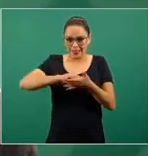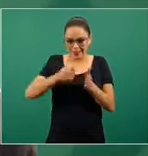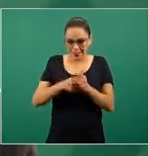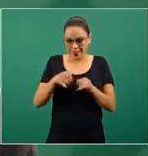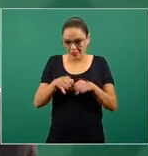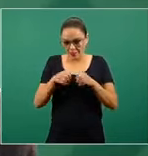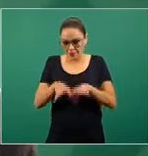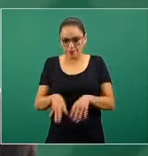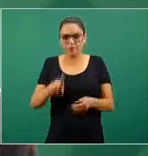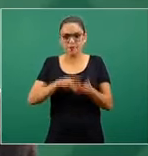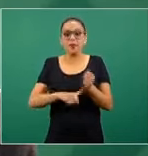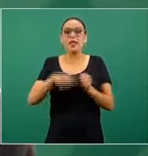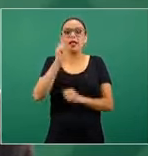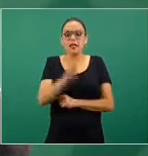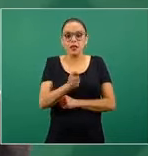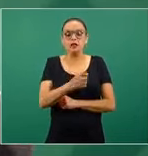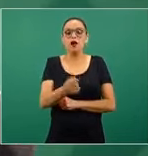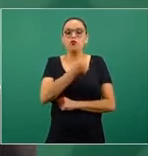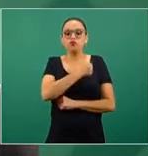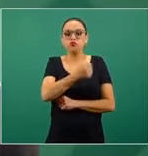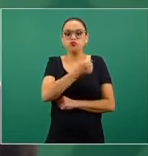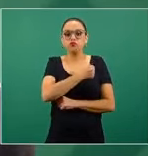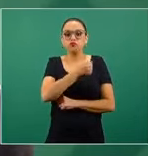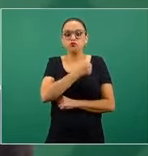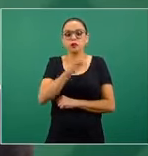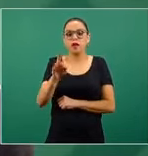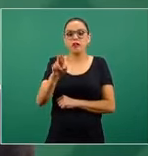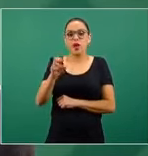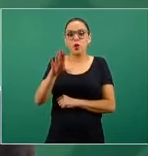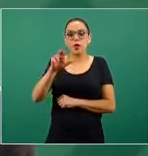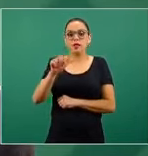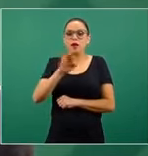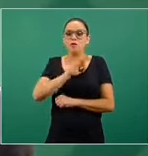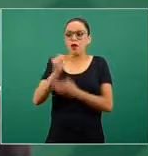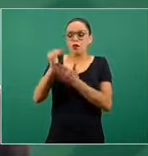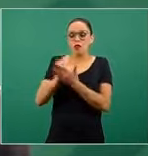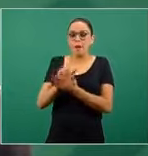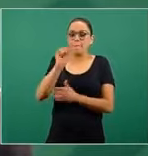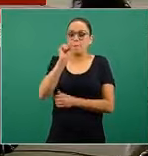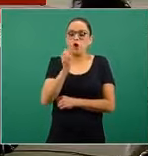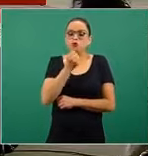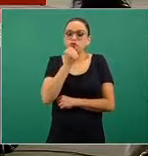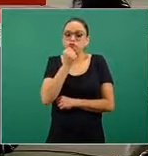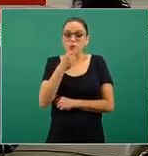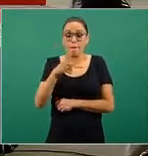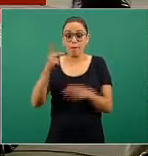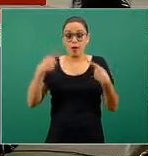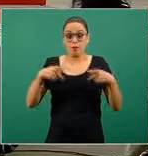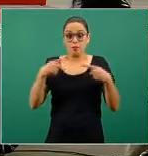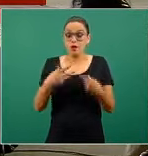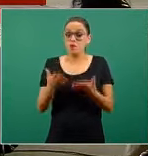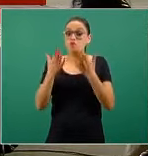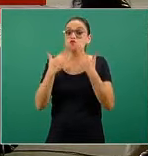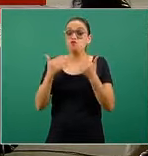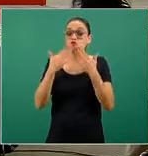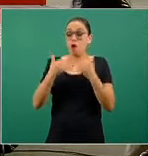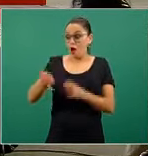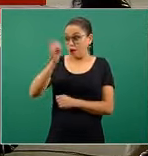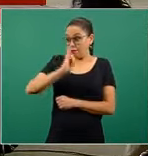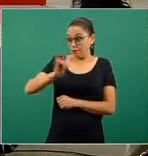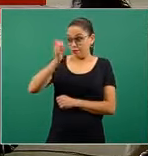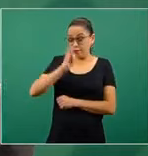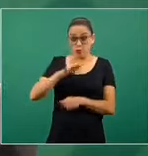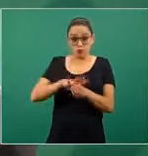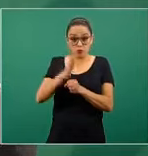la frecuencia cardíaca durante unos pocos segundos, pero una persona deshidratada, adulta mayor, eso podría